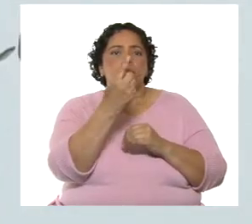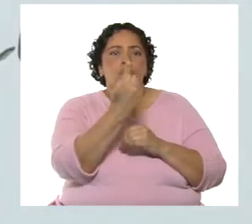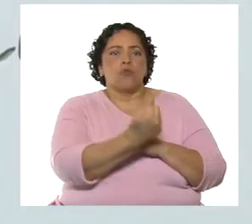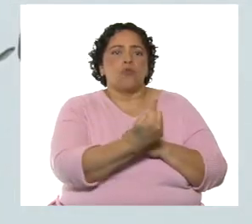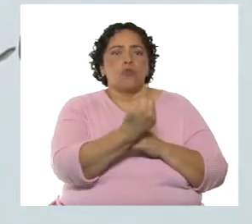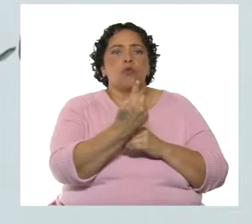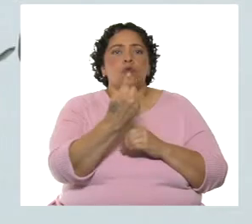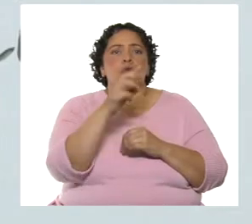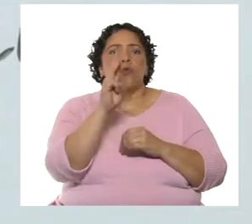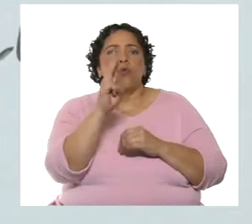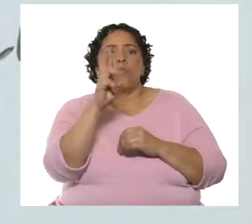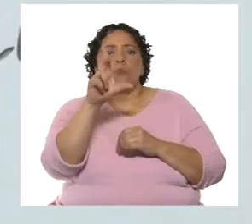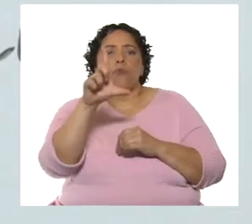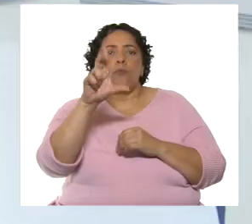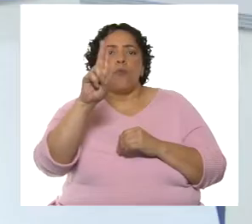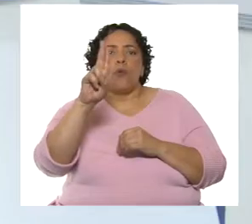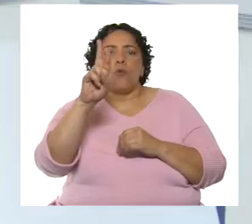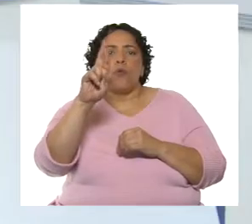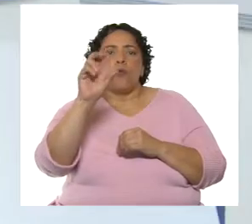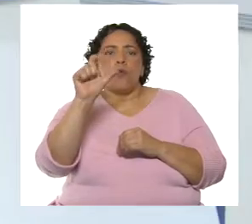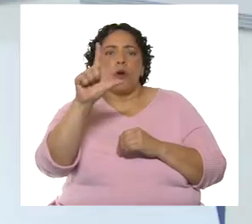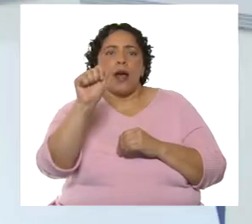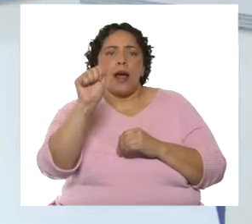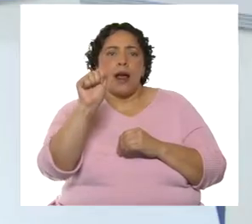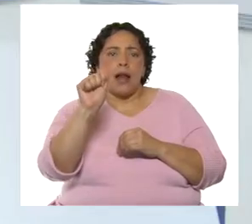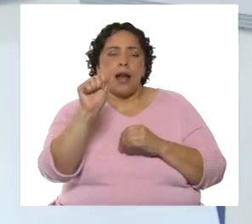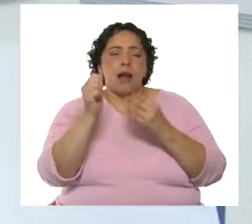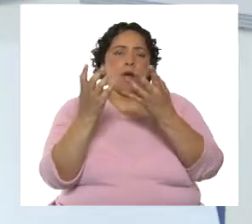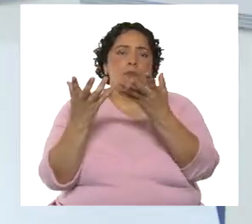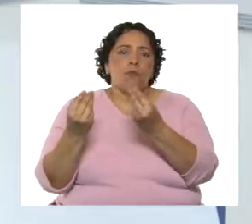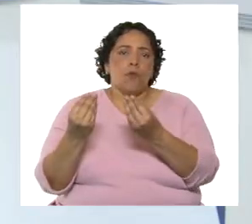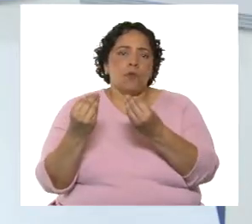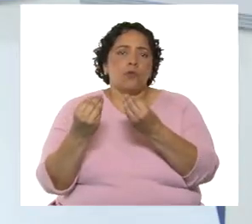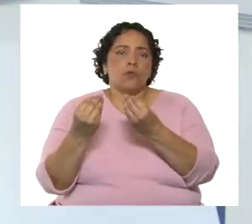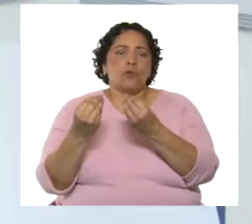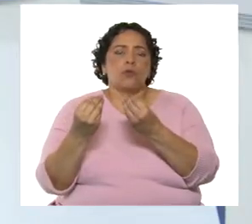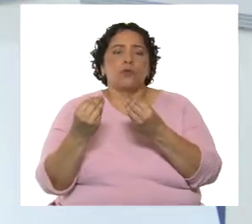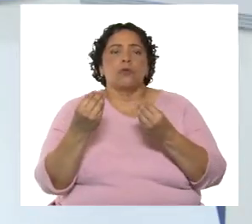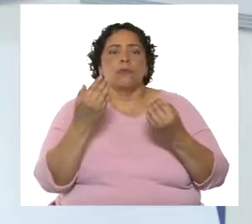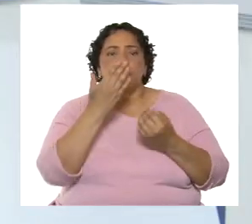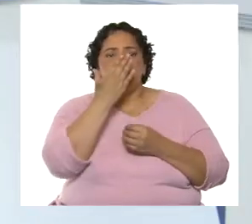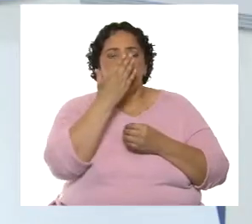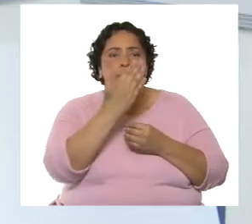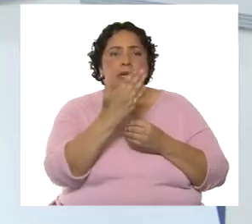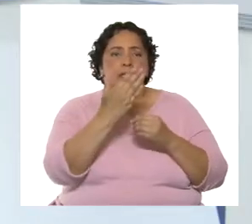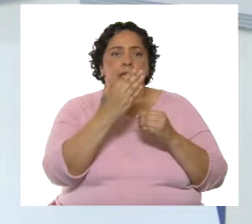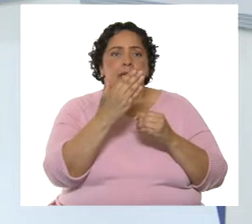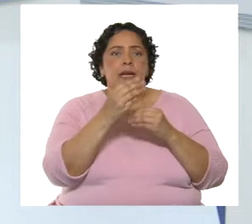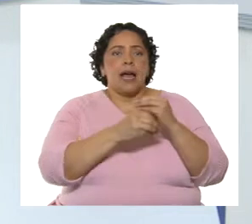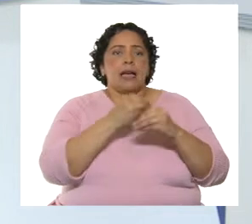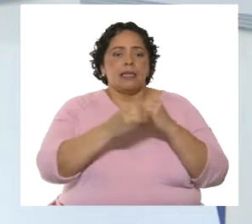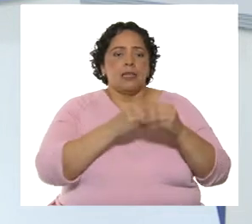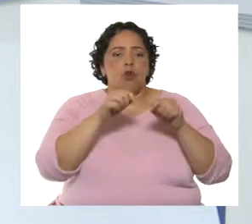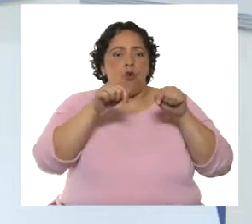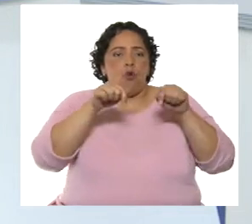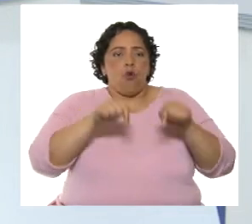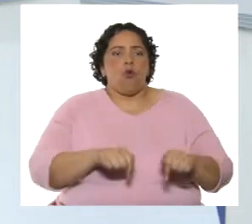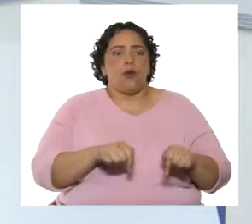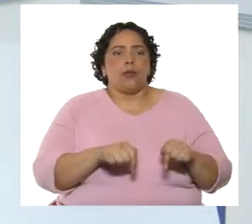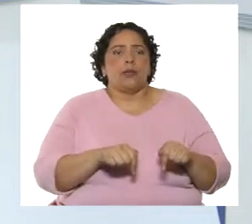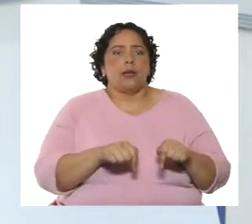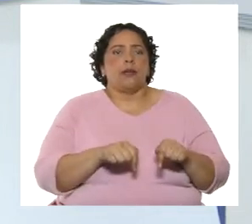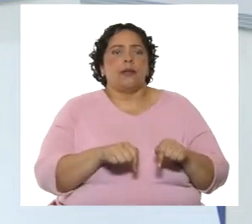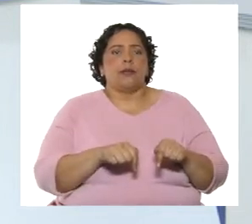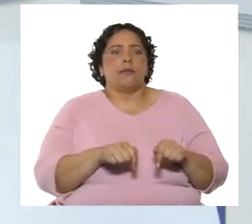claro esto porque no se conjugan de la misma manera. Entonces, cuando estamos en presente, que es una acción que estamos realizando en